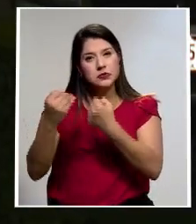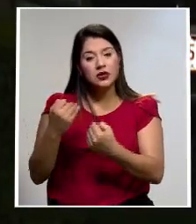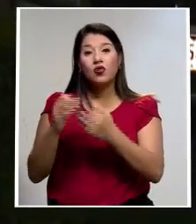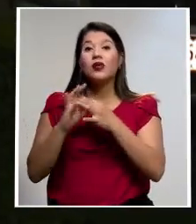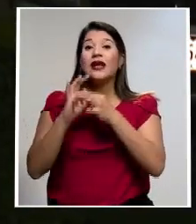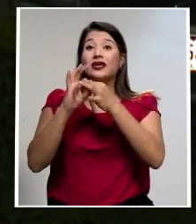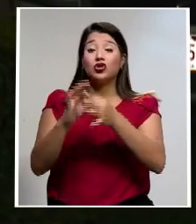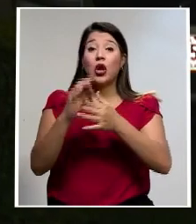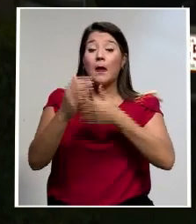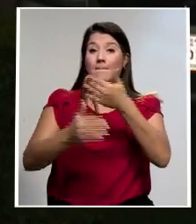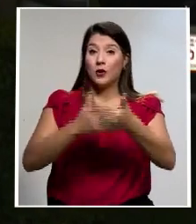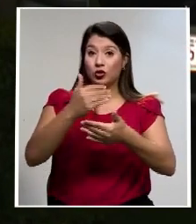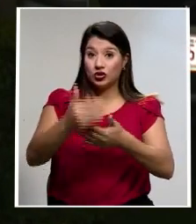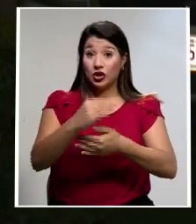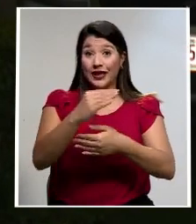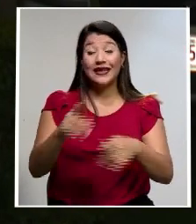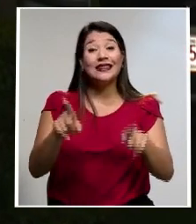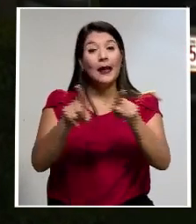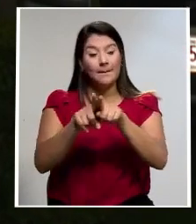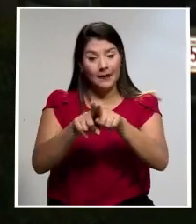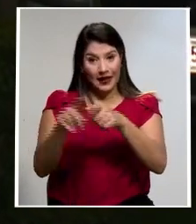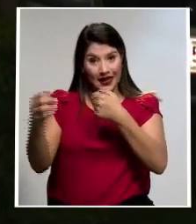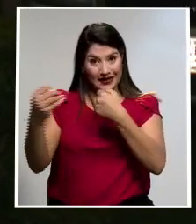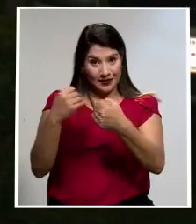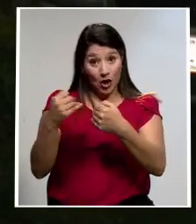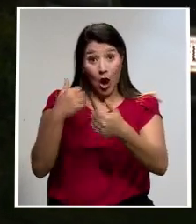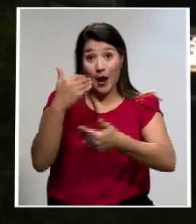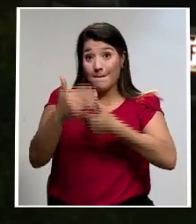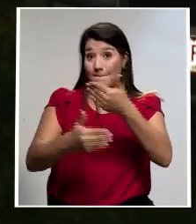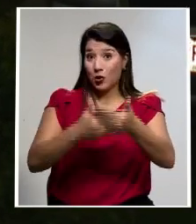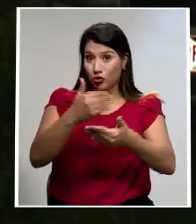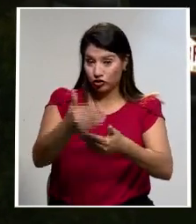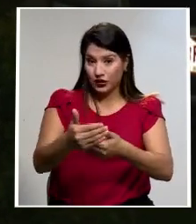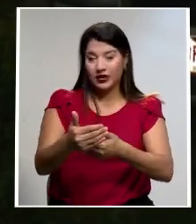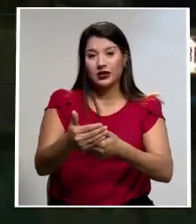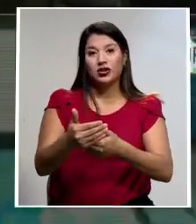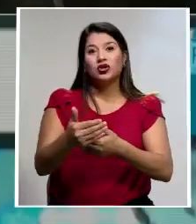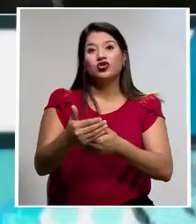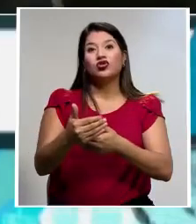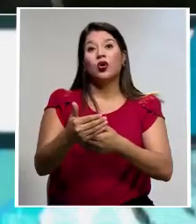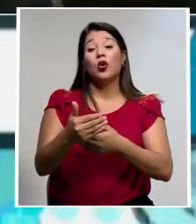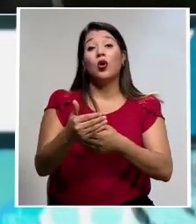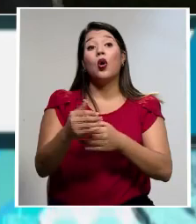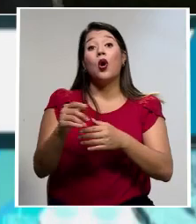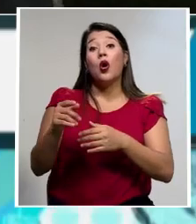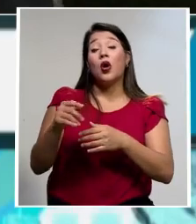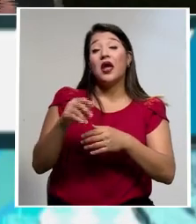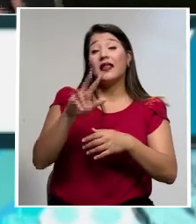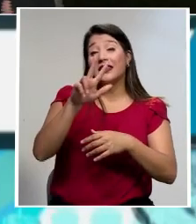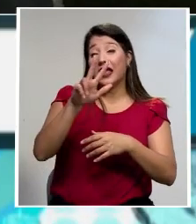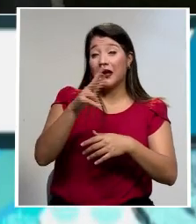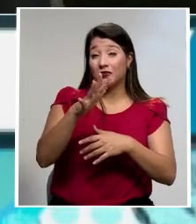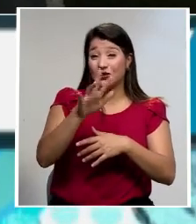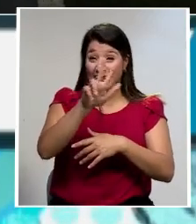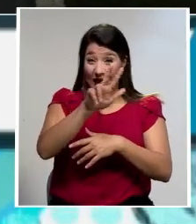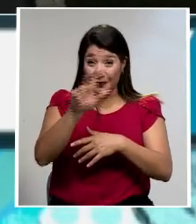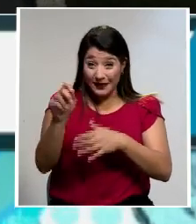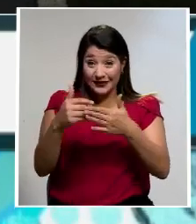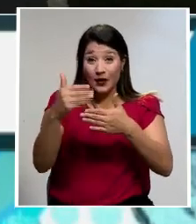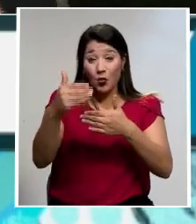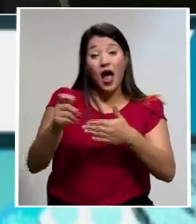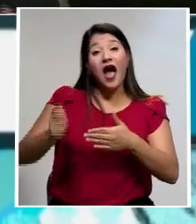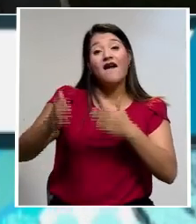de lo que ha sido este proceso y también dejando en claro que la etapa procesal en la que se encuentran será hasta dentro de 3 meses que los abogados defensores podrán nuevamente recurrir al